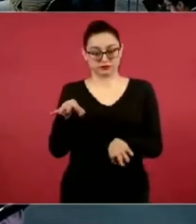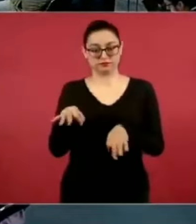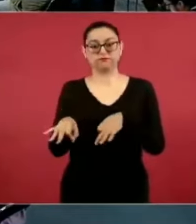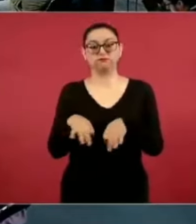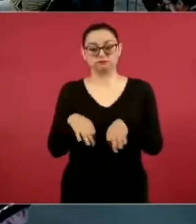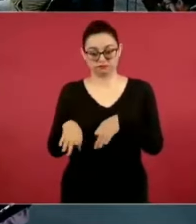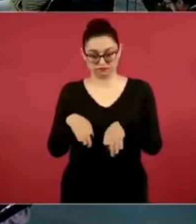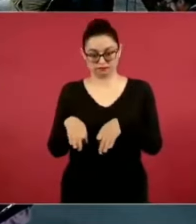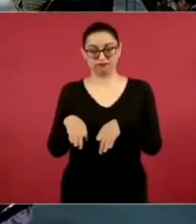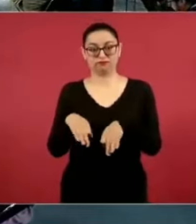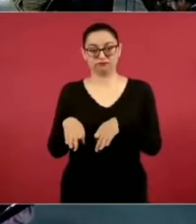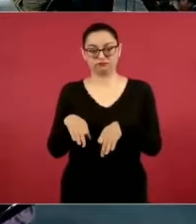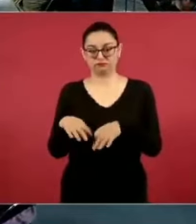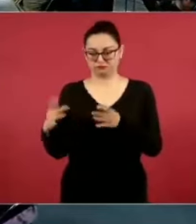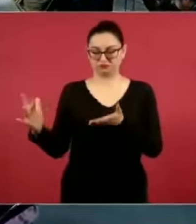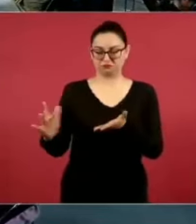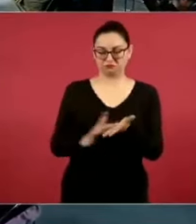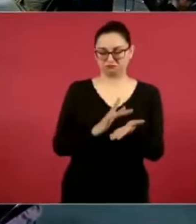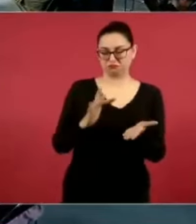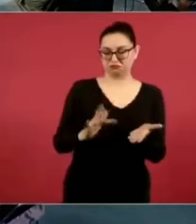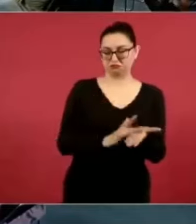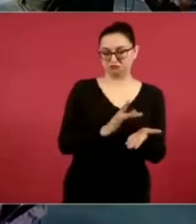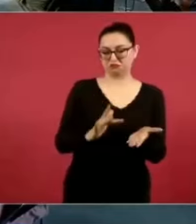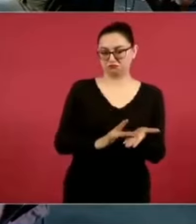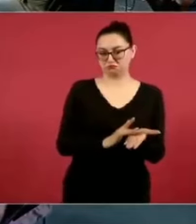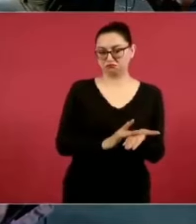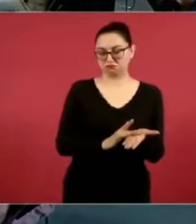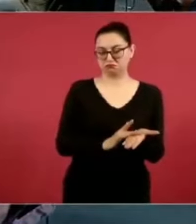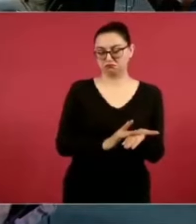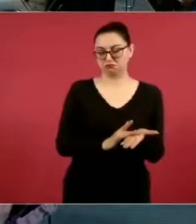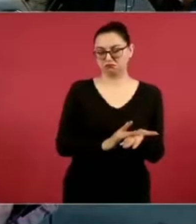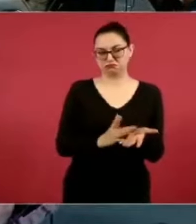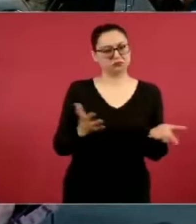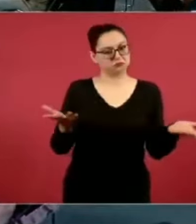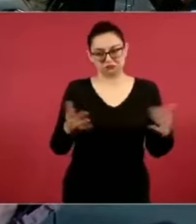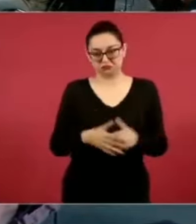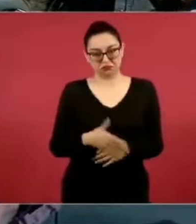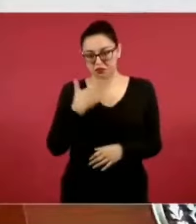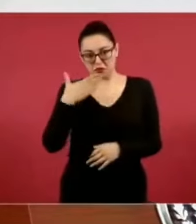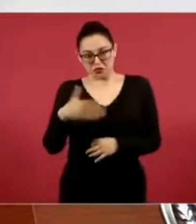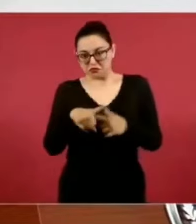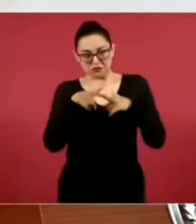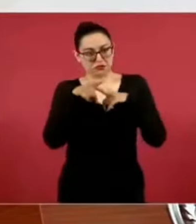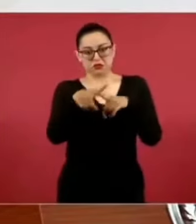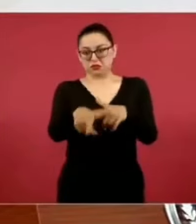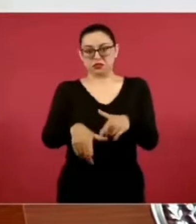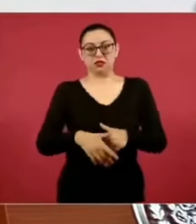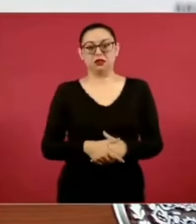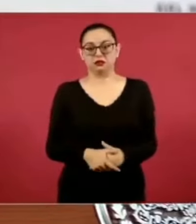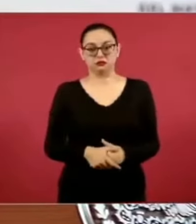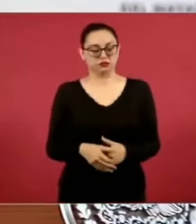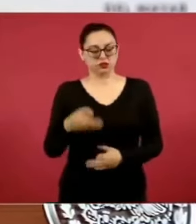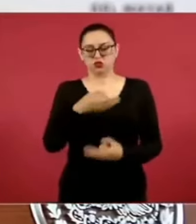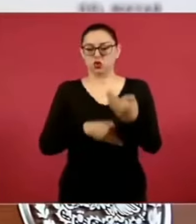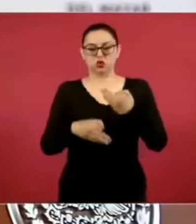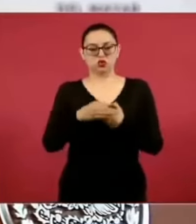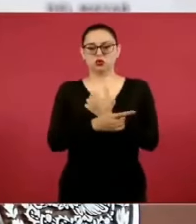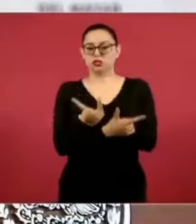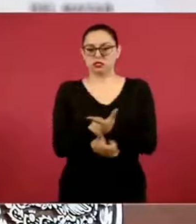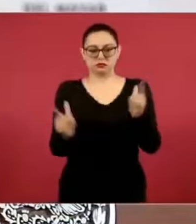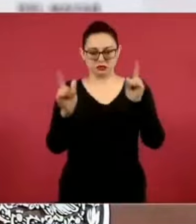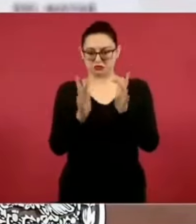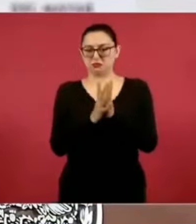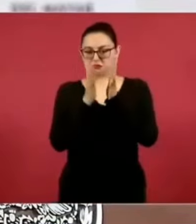dan su apoyo, entonces… Pues adelante, somos libres.